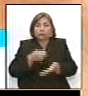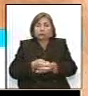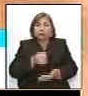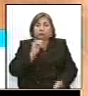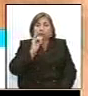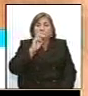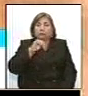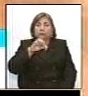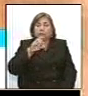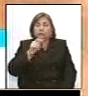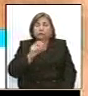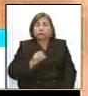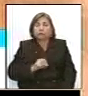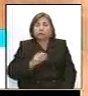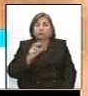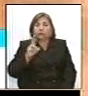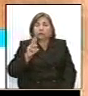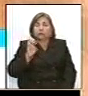renta.